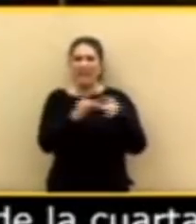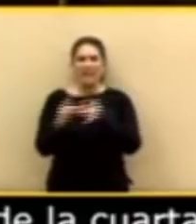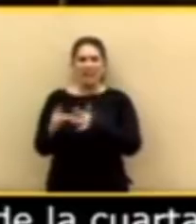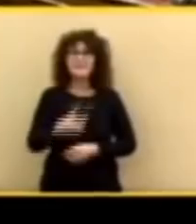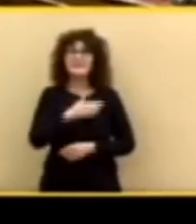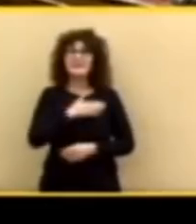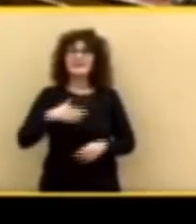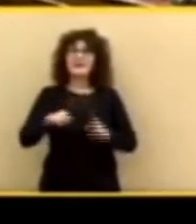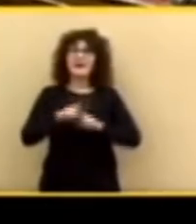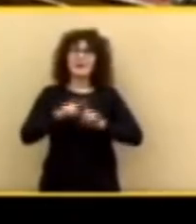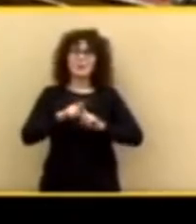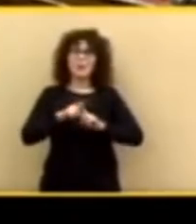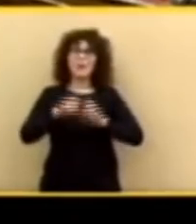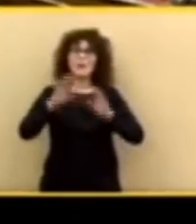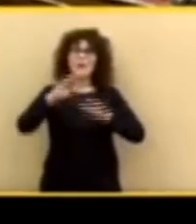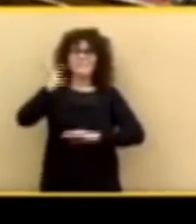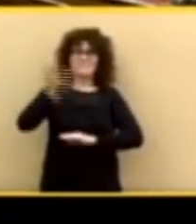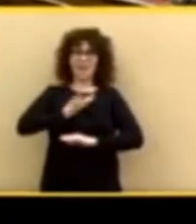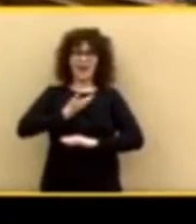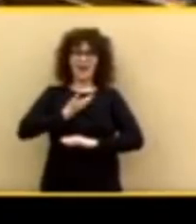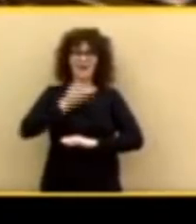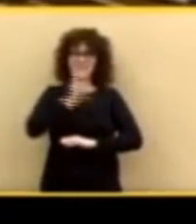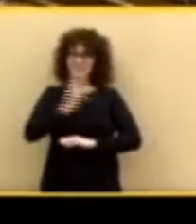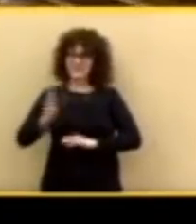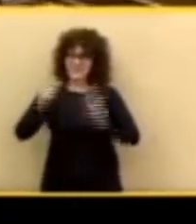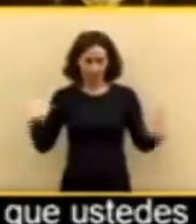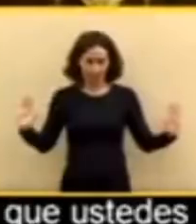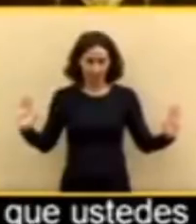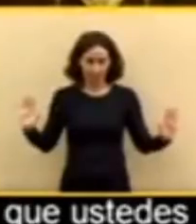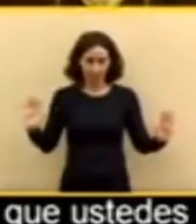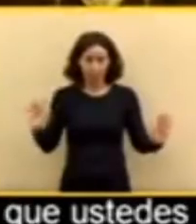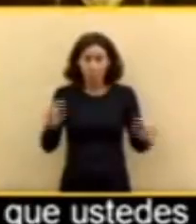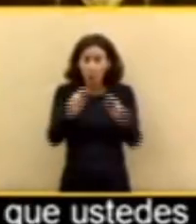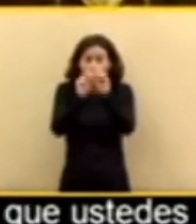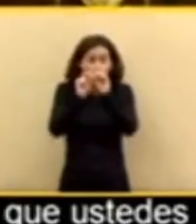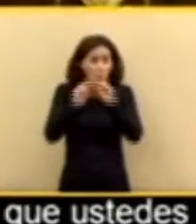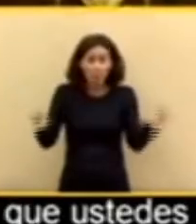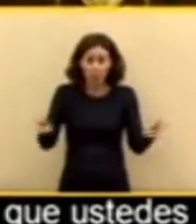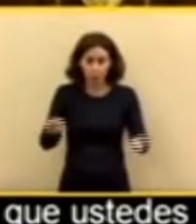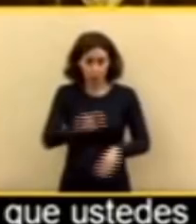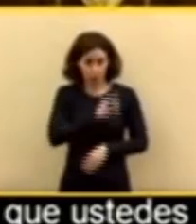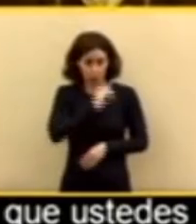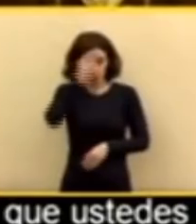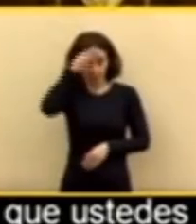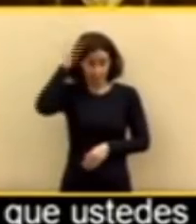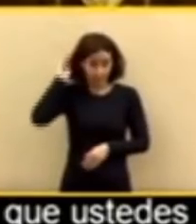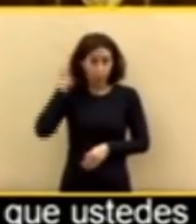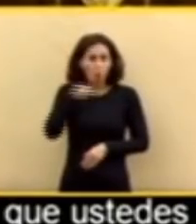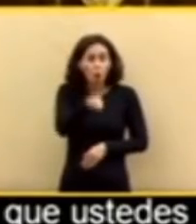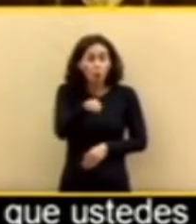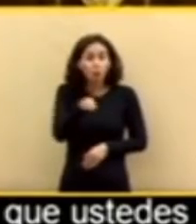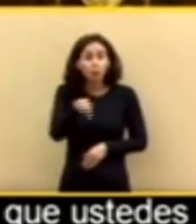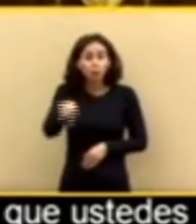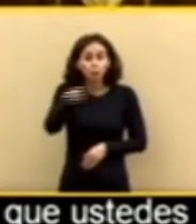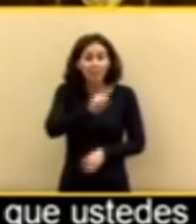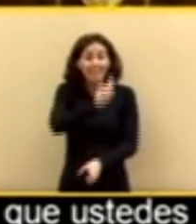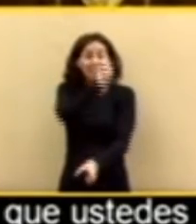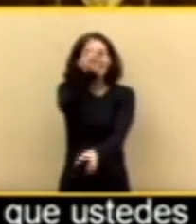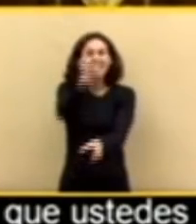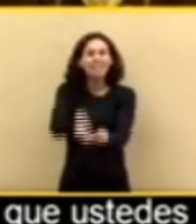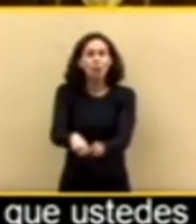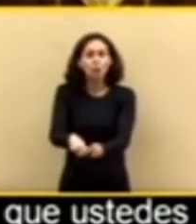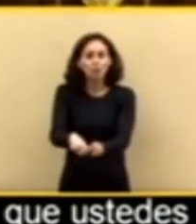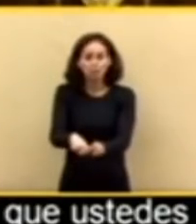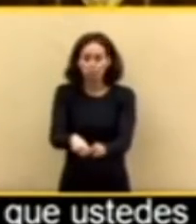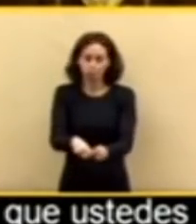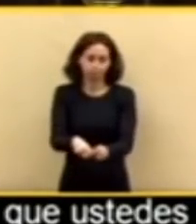que no suman. Por ejemplo, en el País Vasco, cuando habéis ido, en Cataluña, cuando habéis ido en el País Vasco, cuando habéis ido de la mano de Ciudadanos,